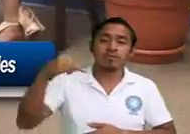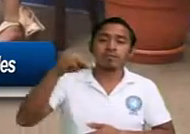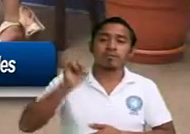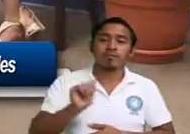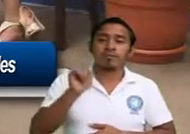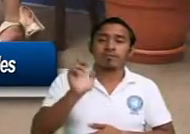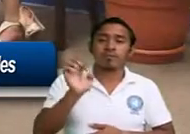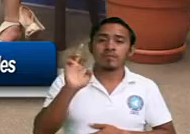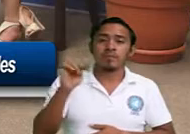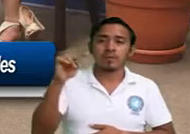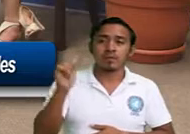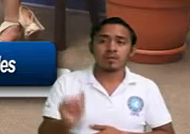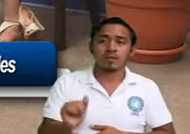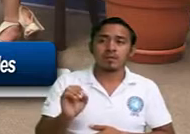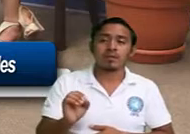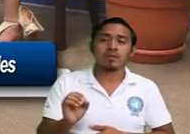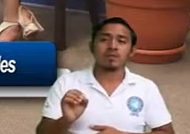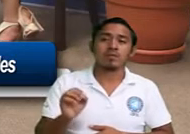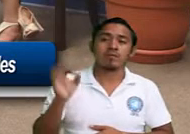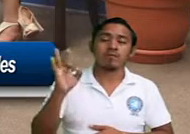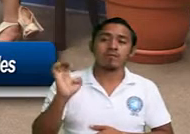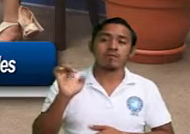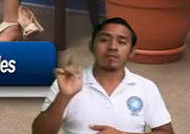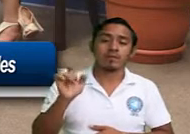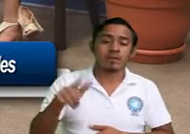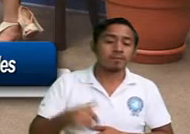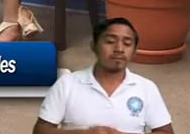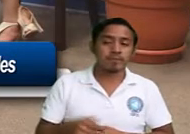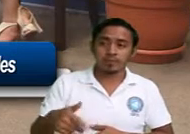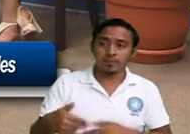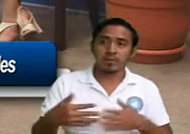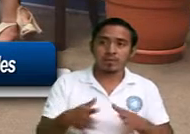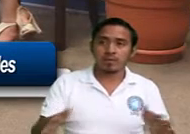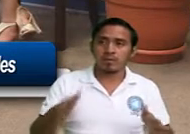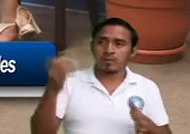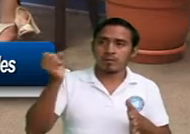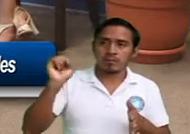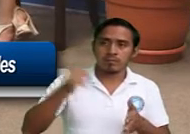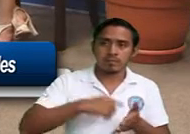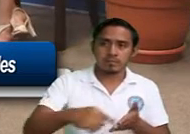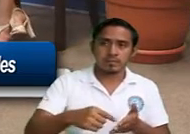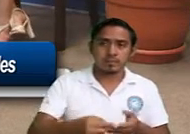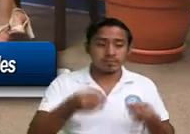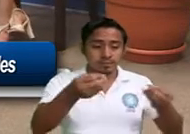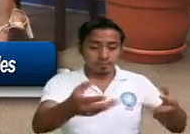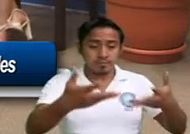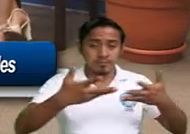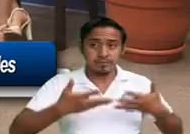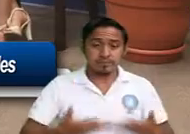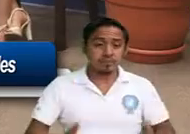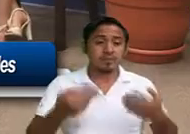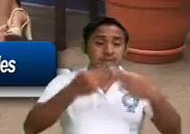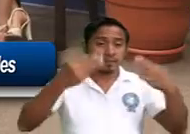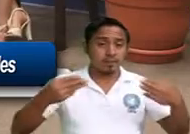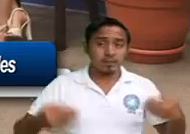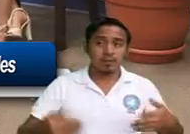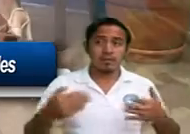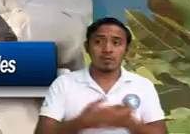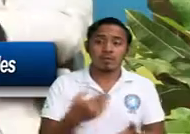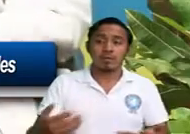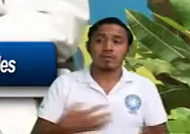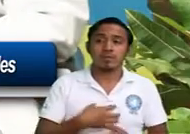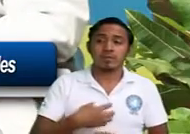tenemos ultrasonidos de recientemente. En esta semana nos entregan un equipo de última generación en el que